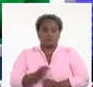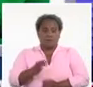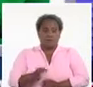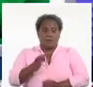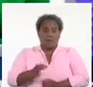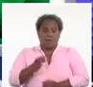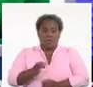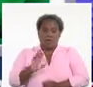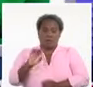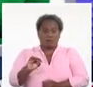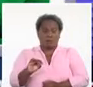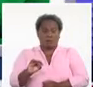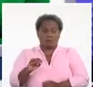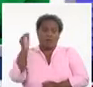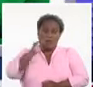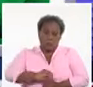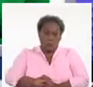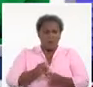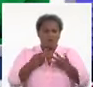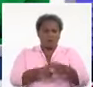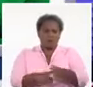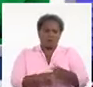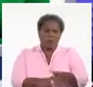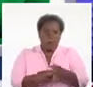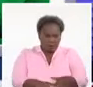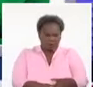vamos a resolver, lo seguimos ratificando.